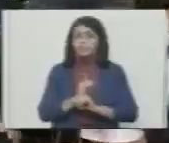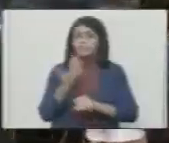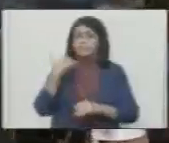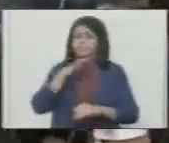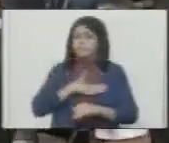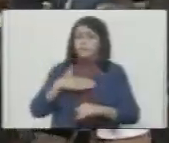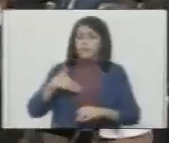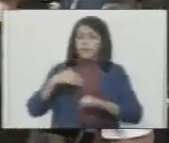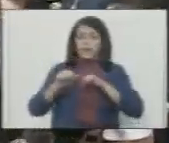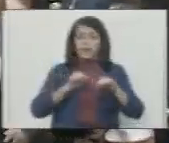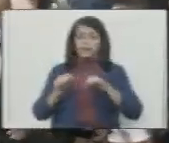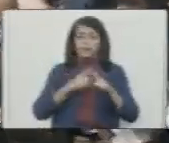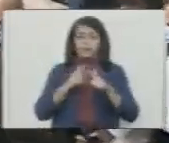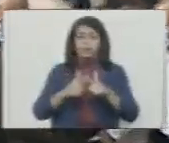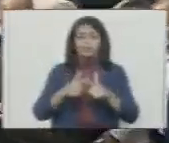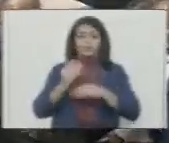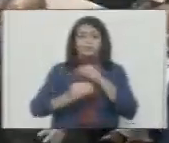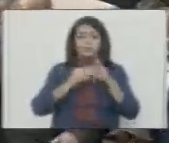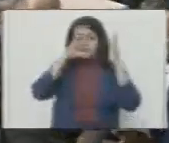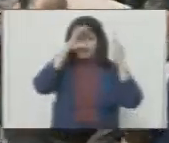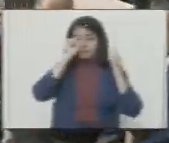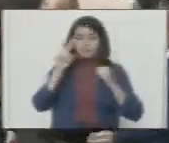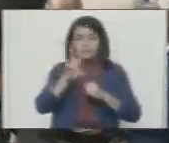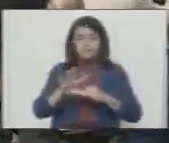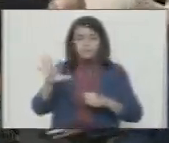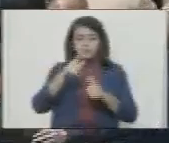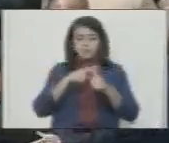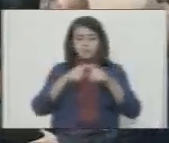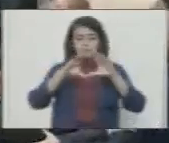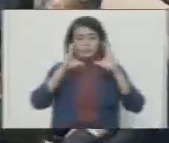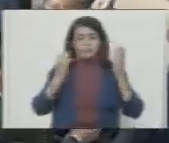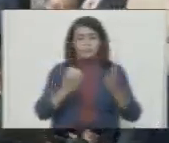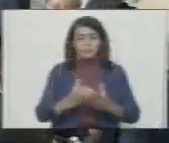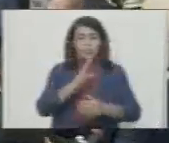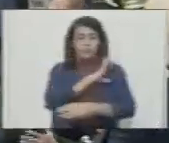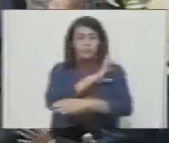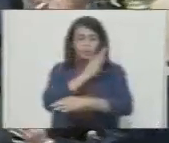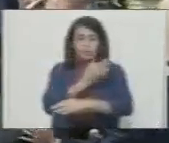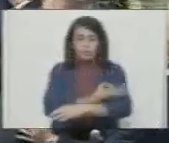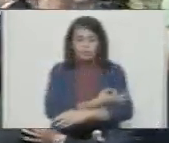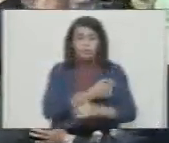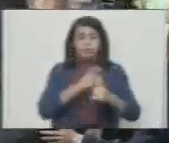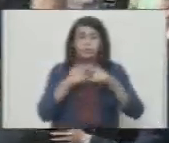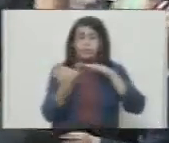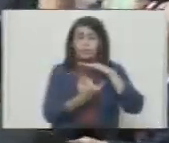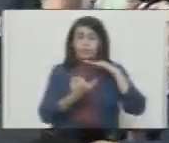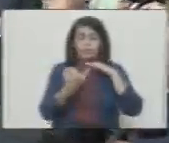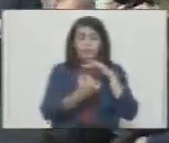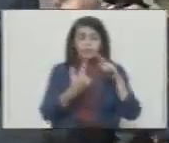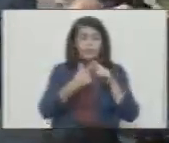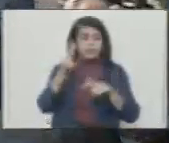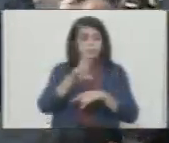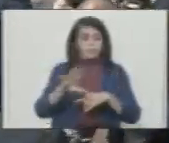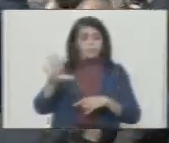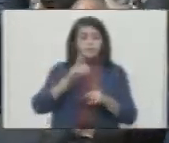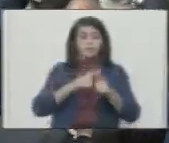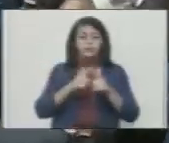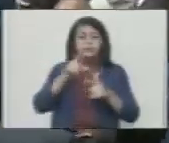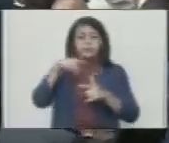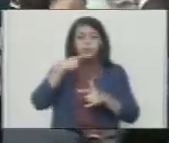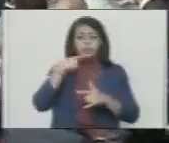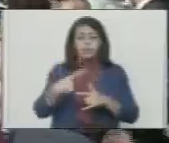Bueno, se pretende con esta accionar de los nuevos embajadores de Venezuela ante el mundo el fortalecimiento de la institucionalidad